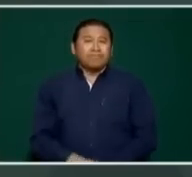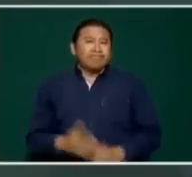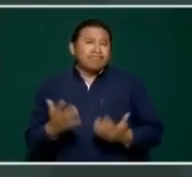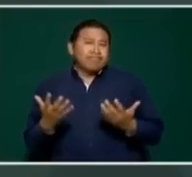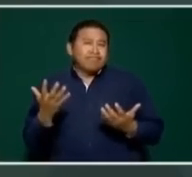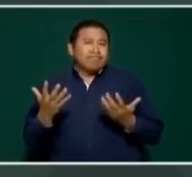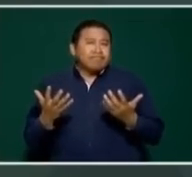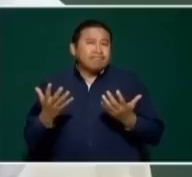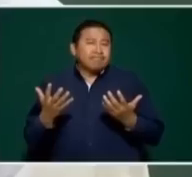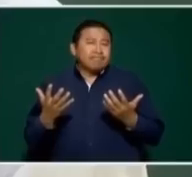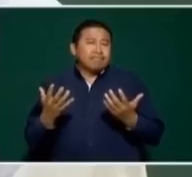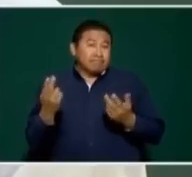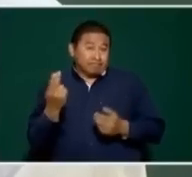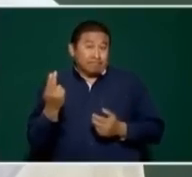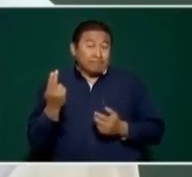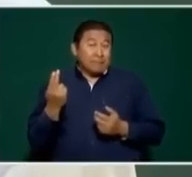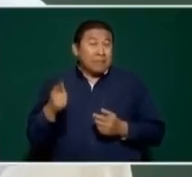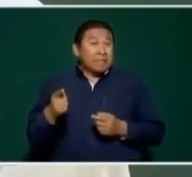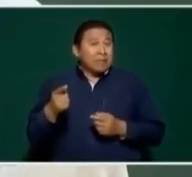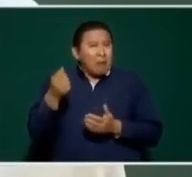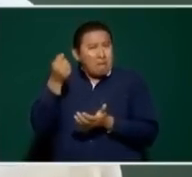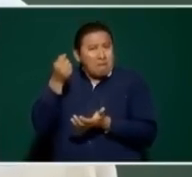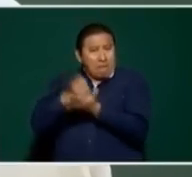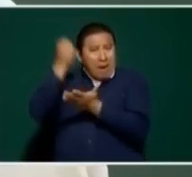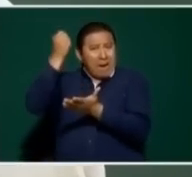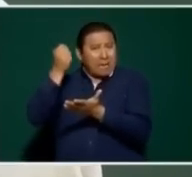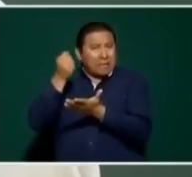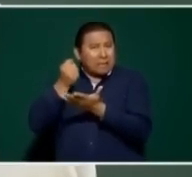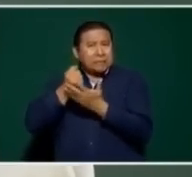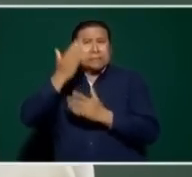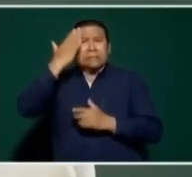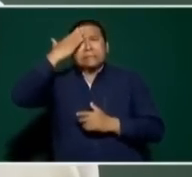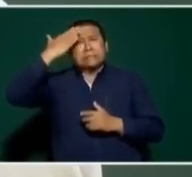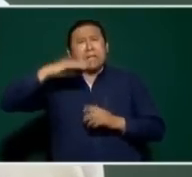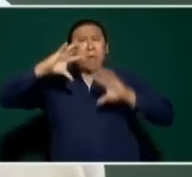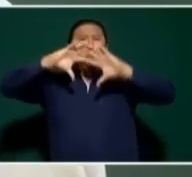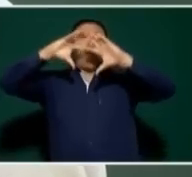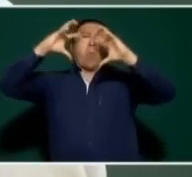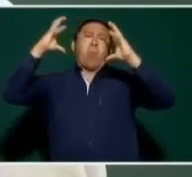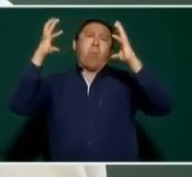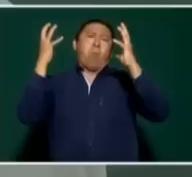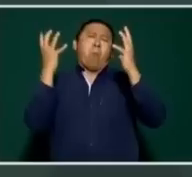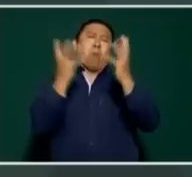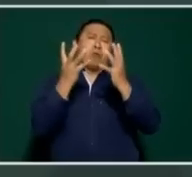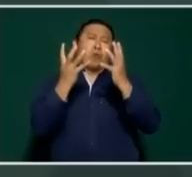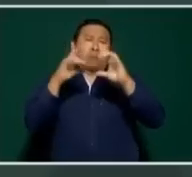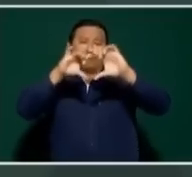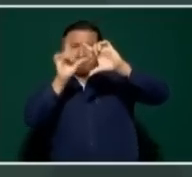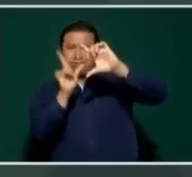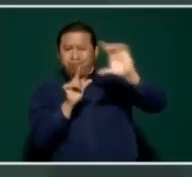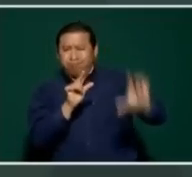pero es la marca más conocida en el mundo,